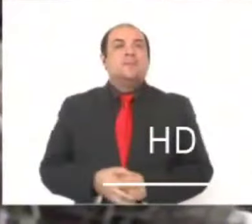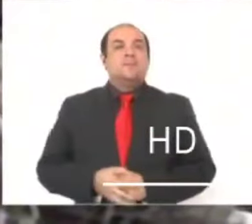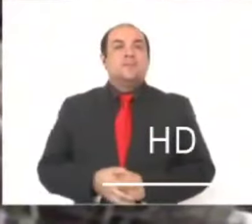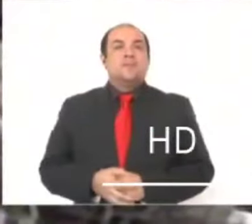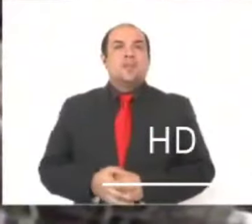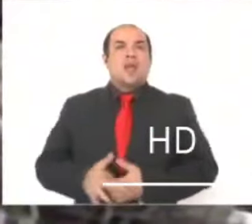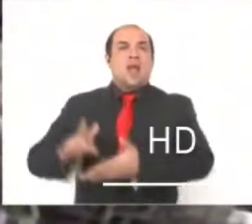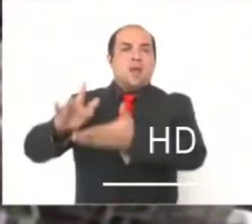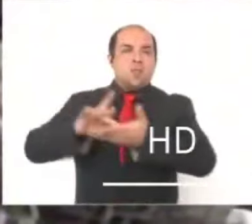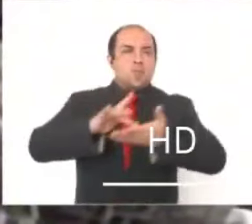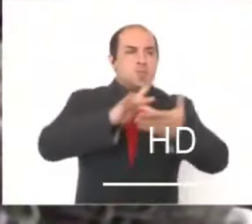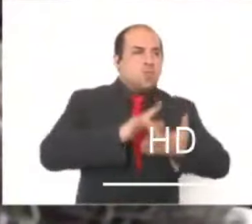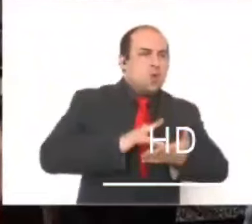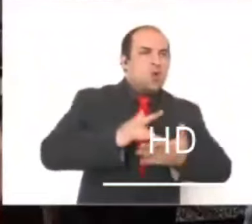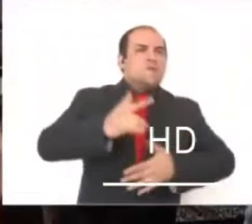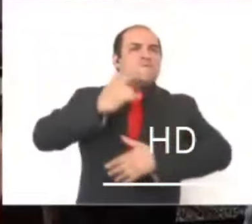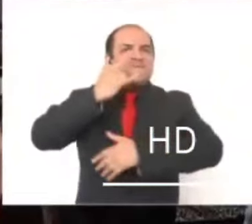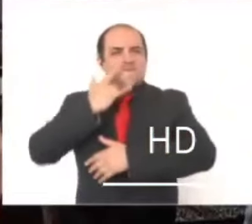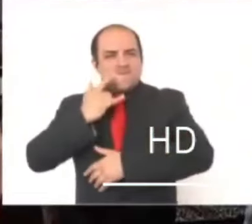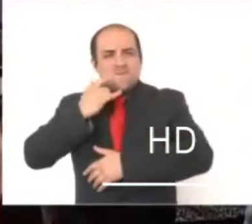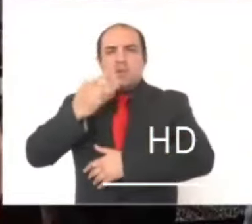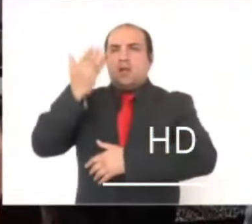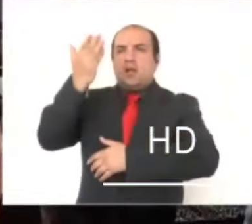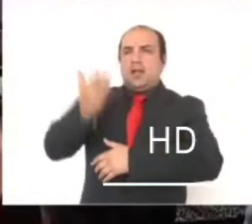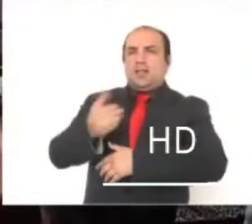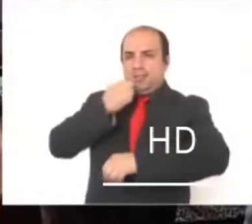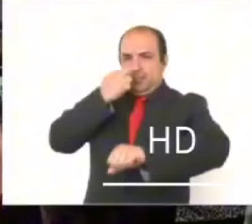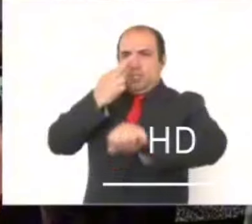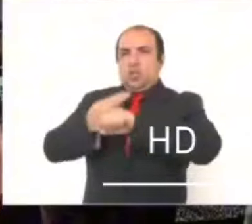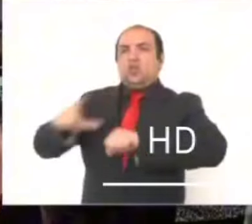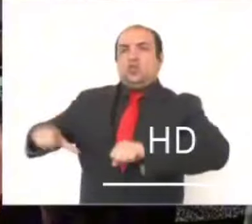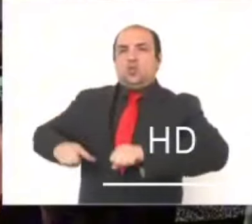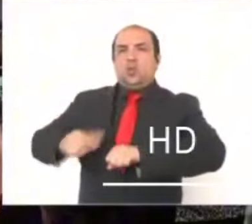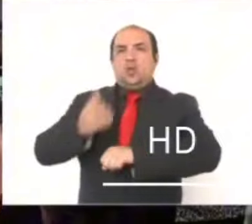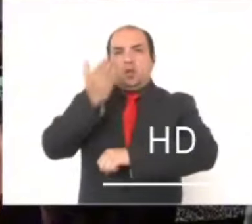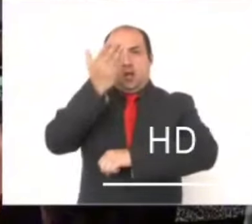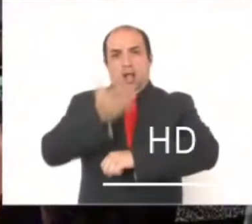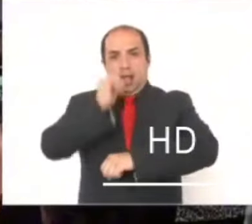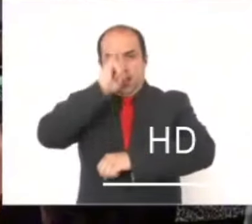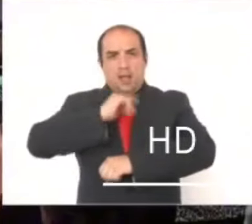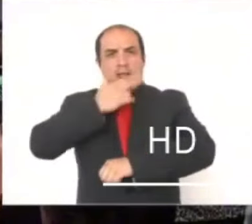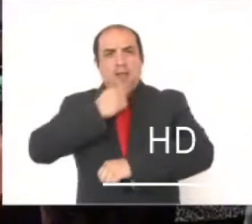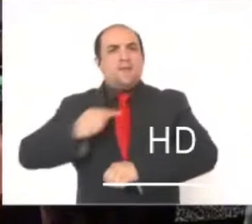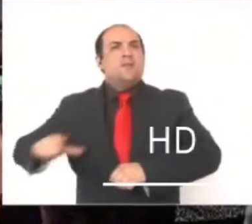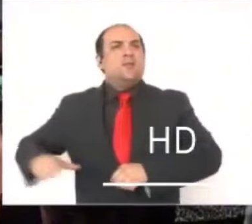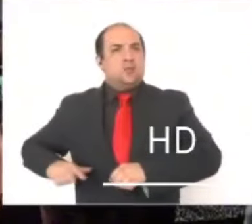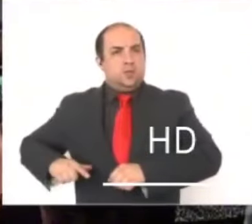el esfuerzo a los secretarios de gobierno, al jefe de gobierno,